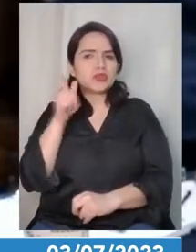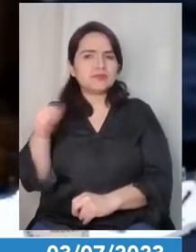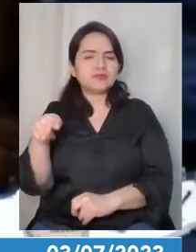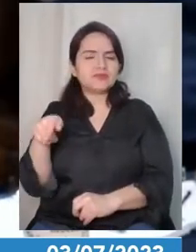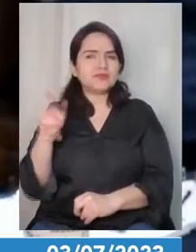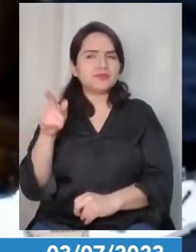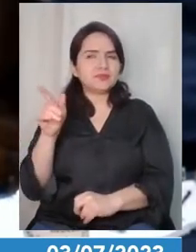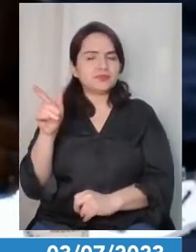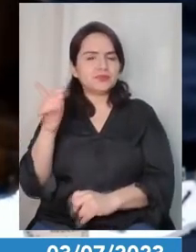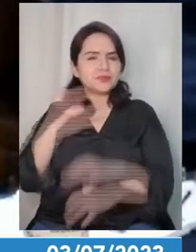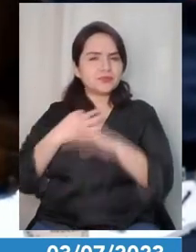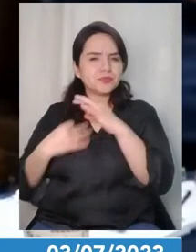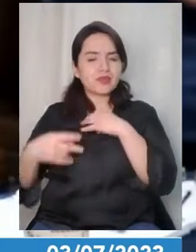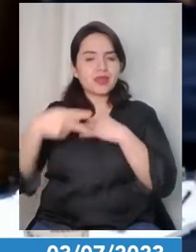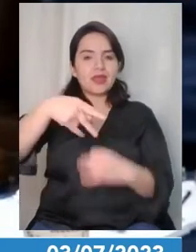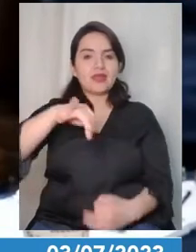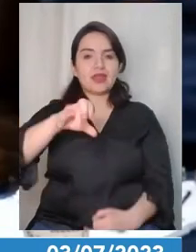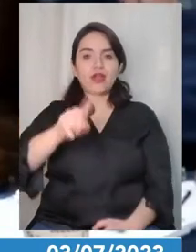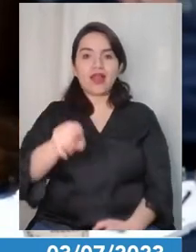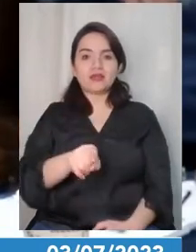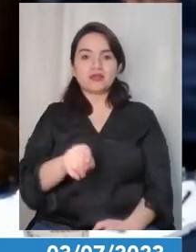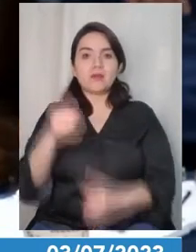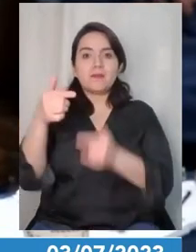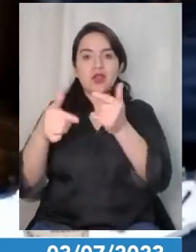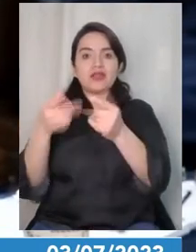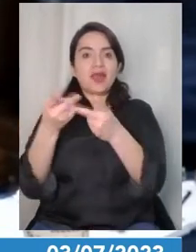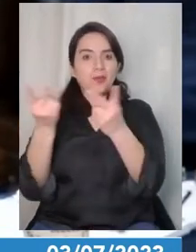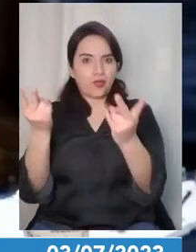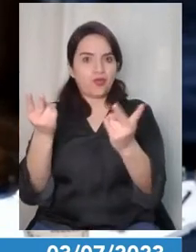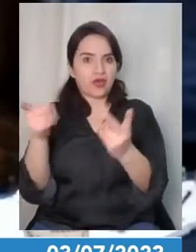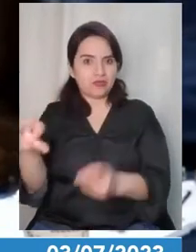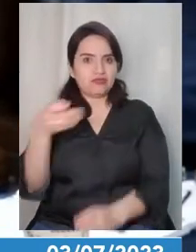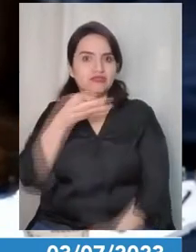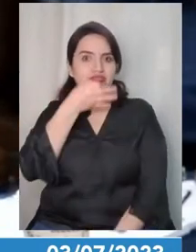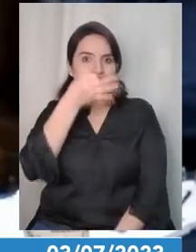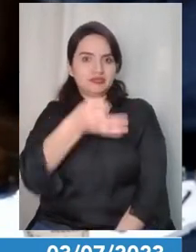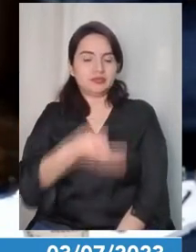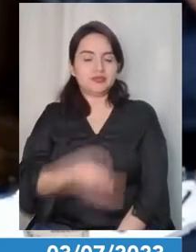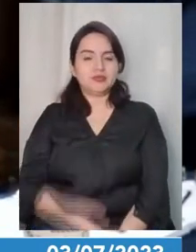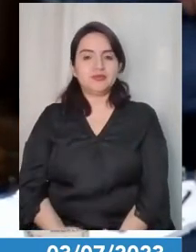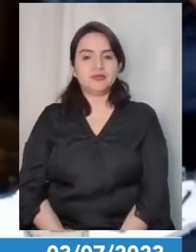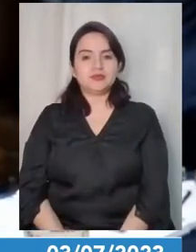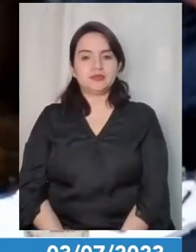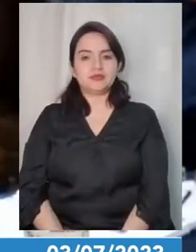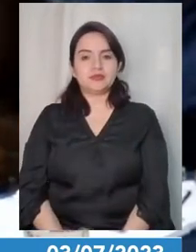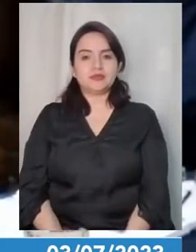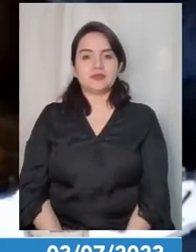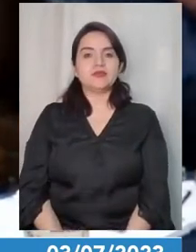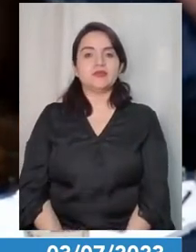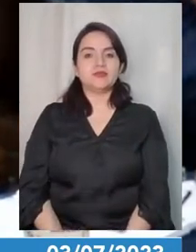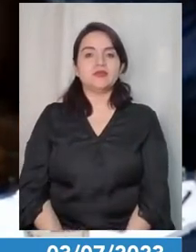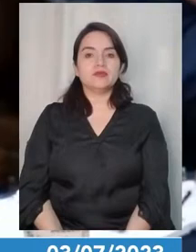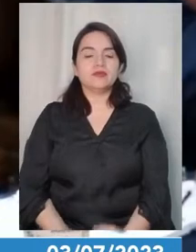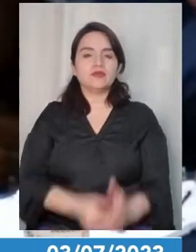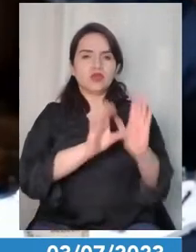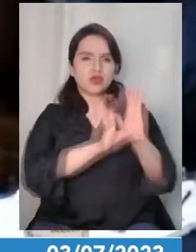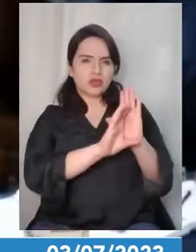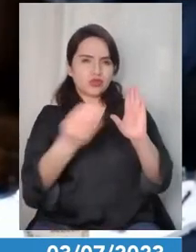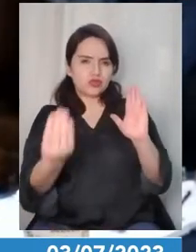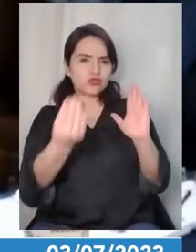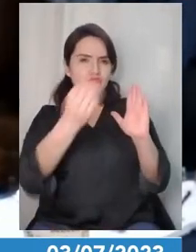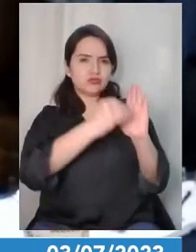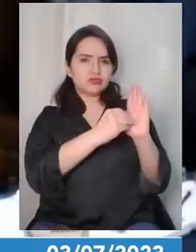pública. Y hacer el ejercicio de que esto tiene que estar vinculado a la Constitución me costó un poco, pero ahora lo